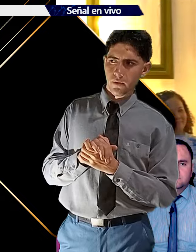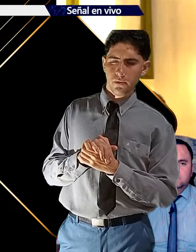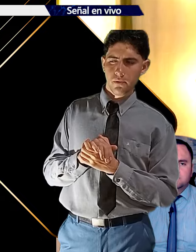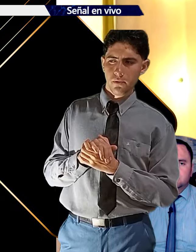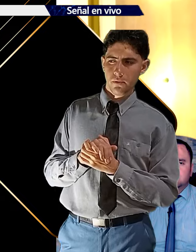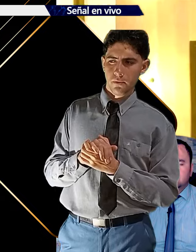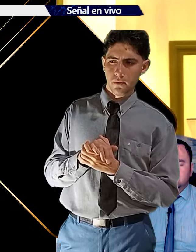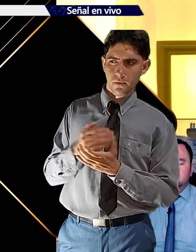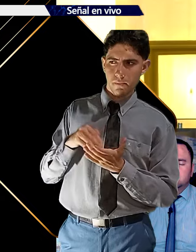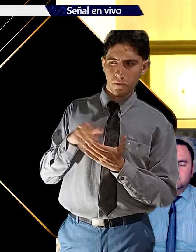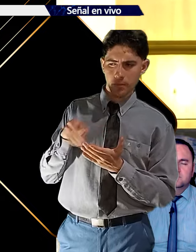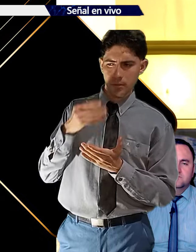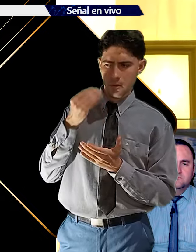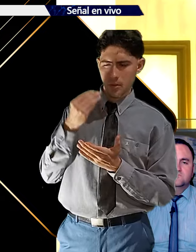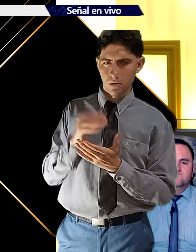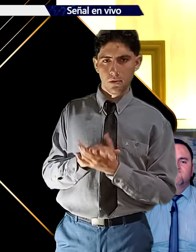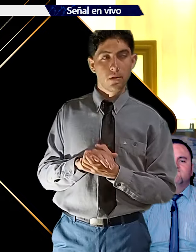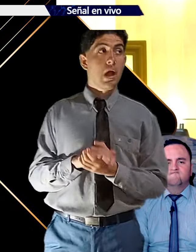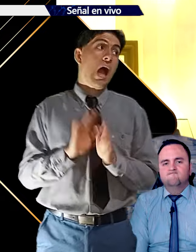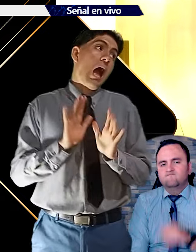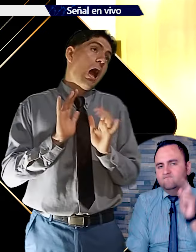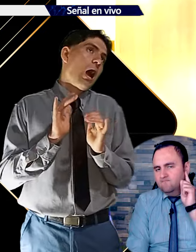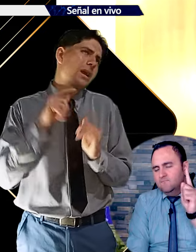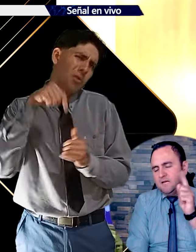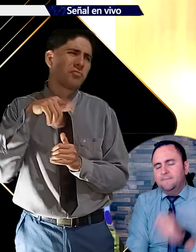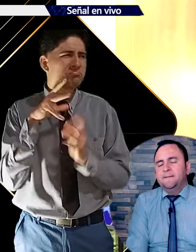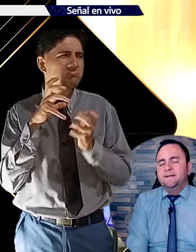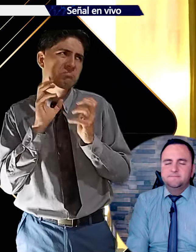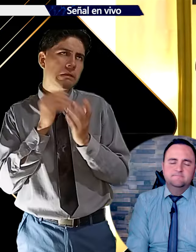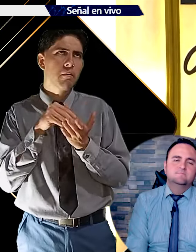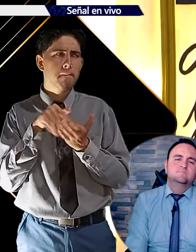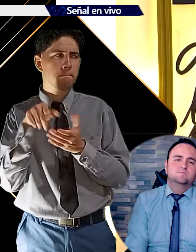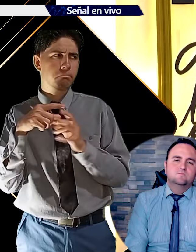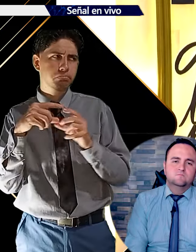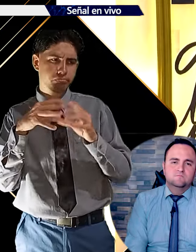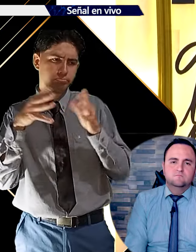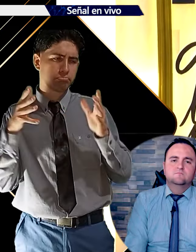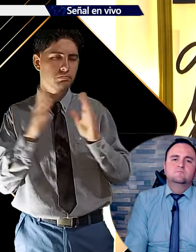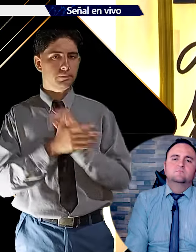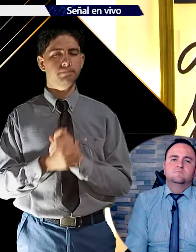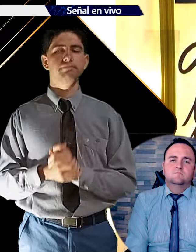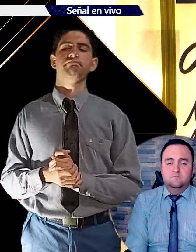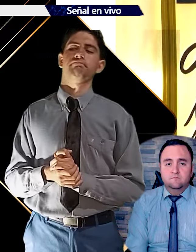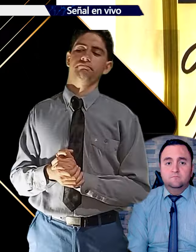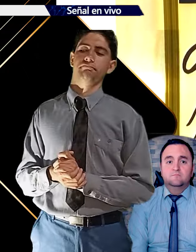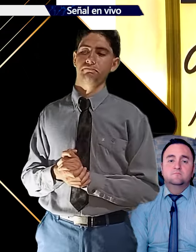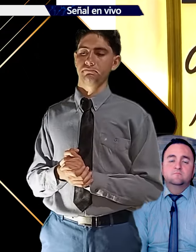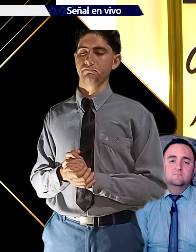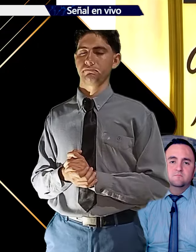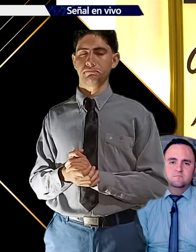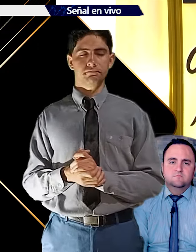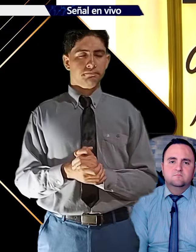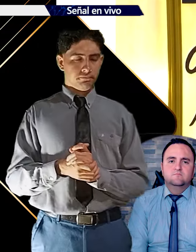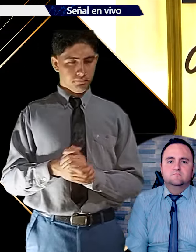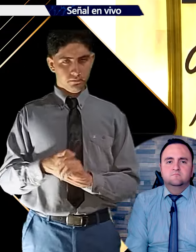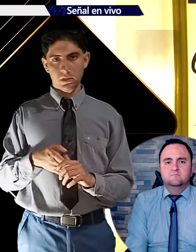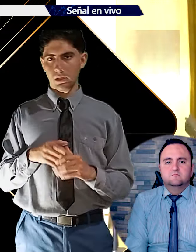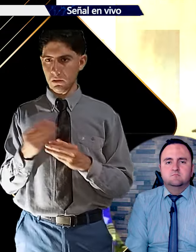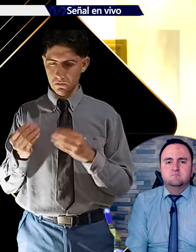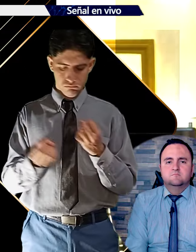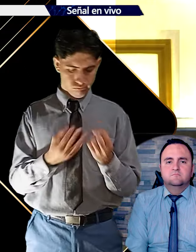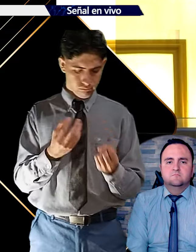siempre comes ye. Sepa qué comen sus hijos, qué hacen para que no le tome sorpresa. Dijo, no, mami, es que esta vez me dio por comprar. Dije, ah, listo, no hay ningún problema. Llegamos a la casa.